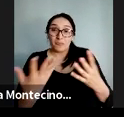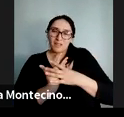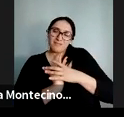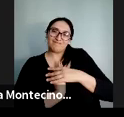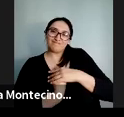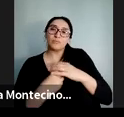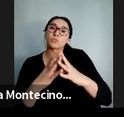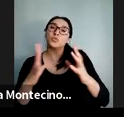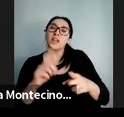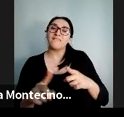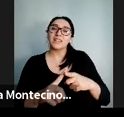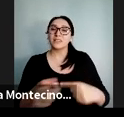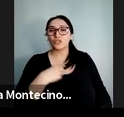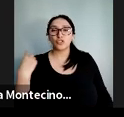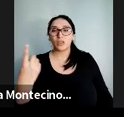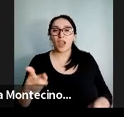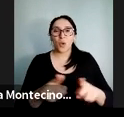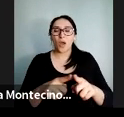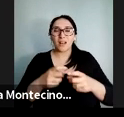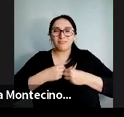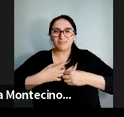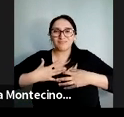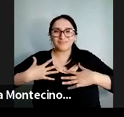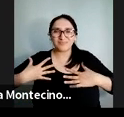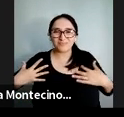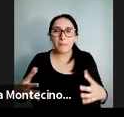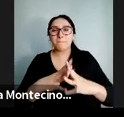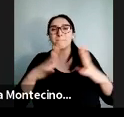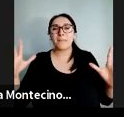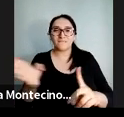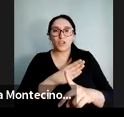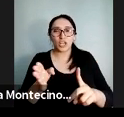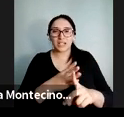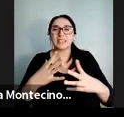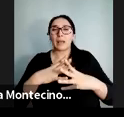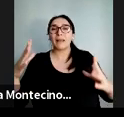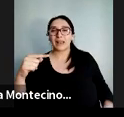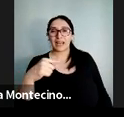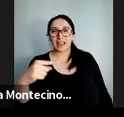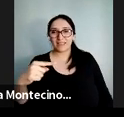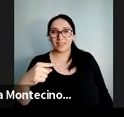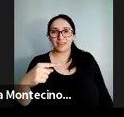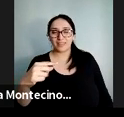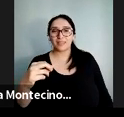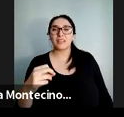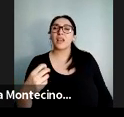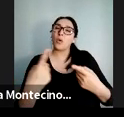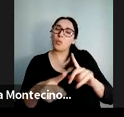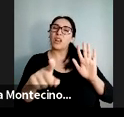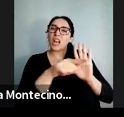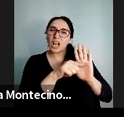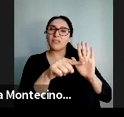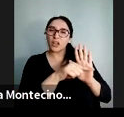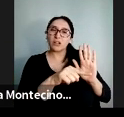muchas veces nos terminemos contaminando de más violencia y de más negatividad, ¿cierto? Y esta sensación de abandono o de que estoy